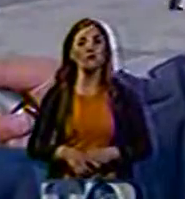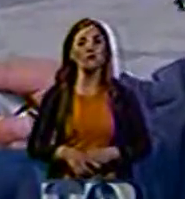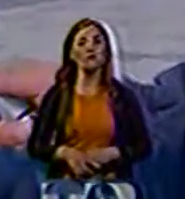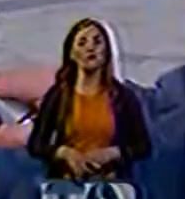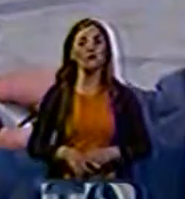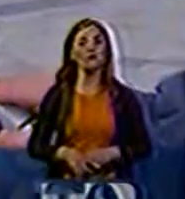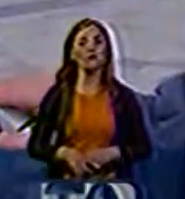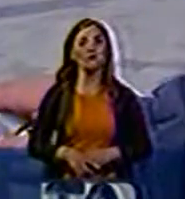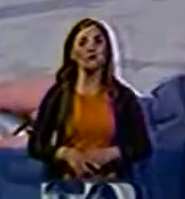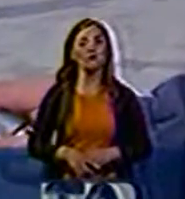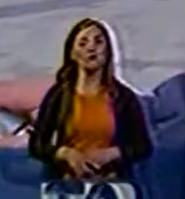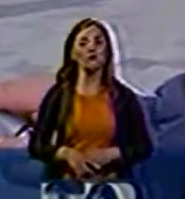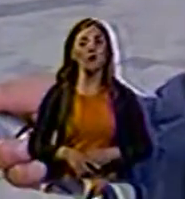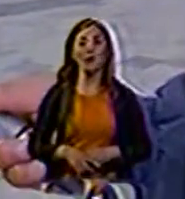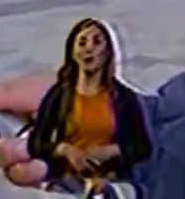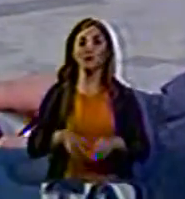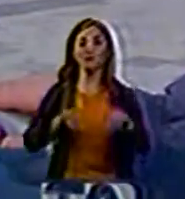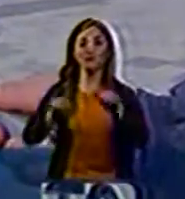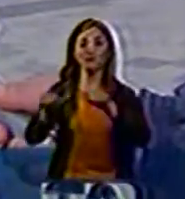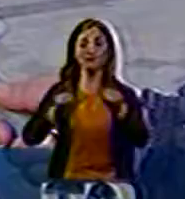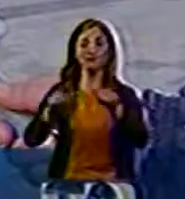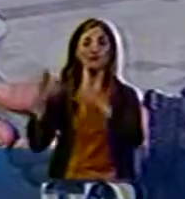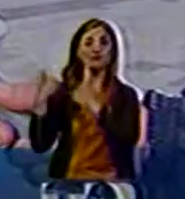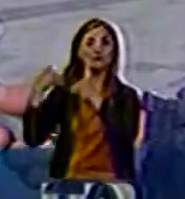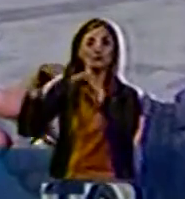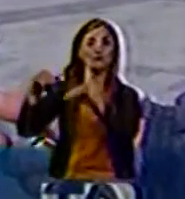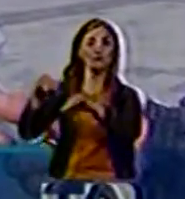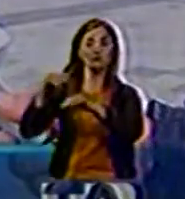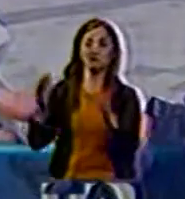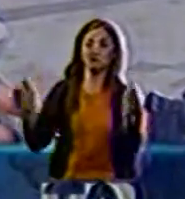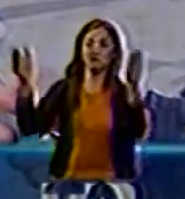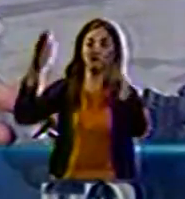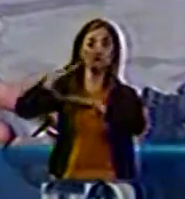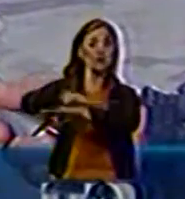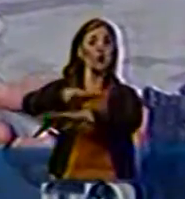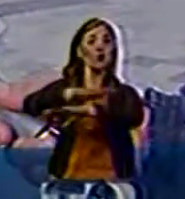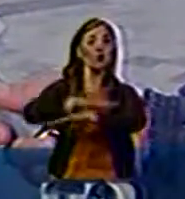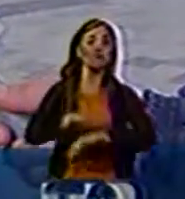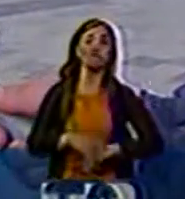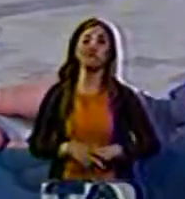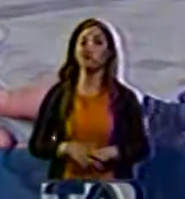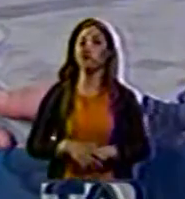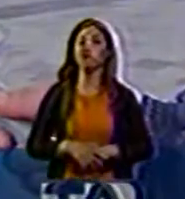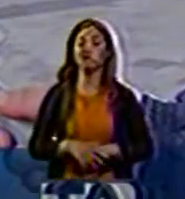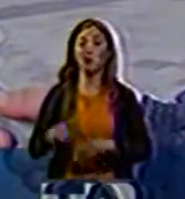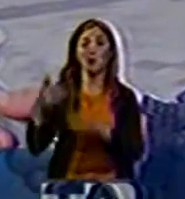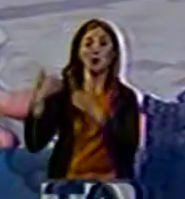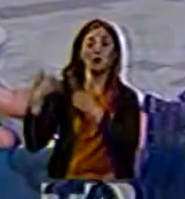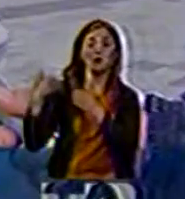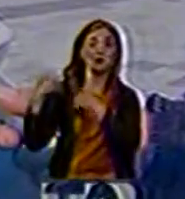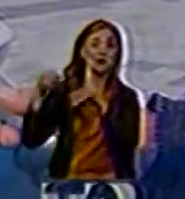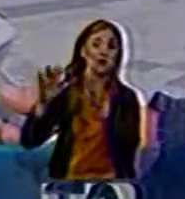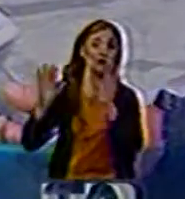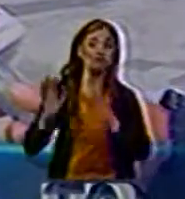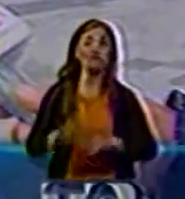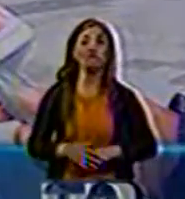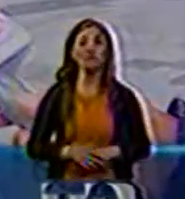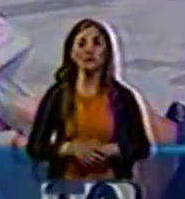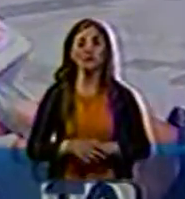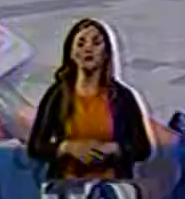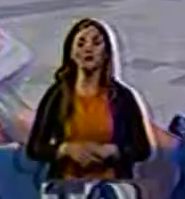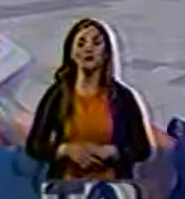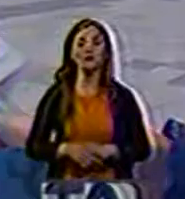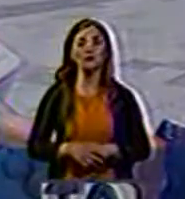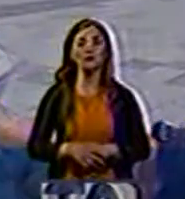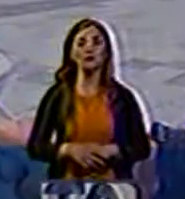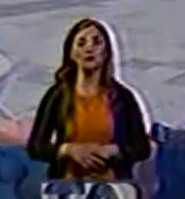Existe la respectiva administración en la plataforma, que es quien tiene que velar por este aspecto de